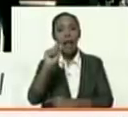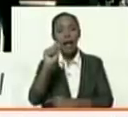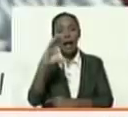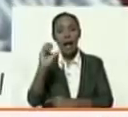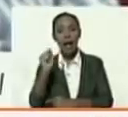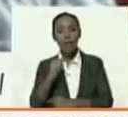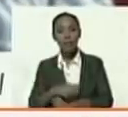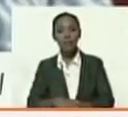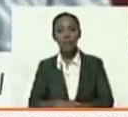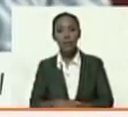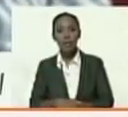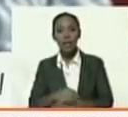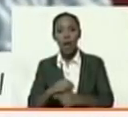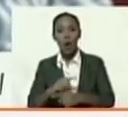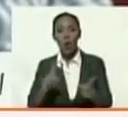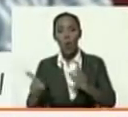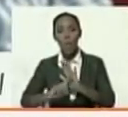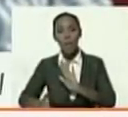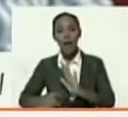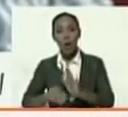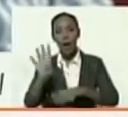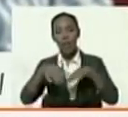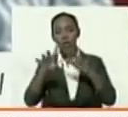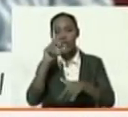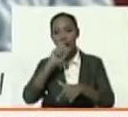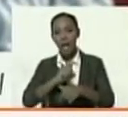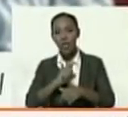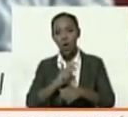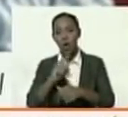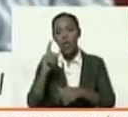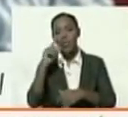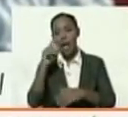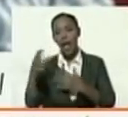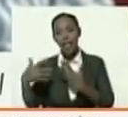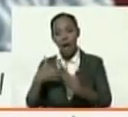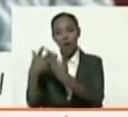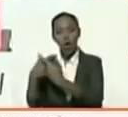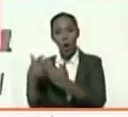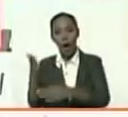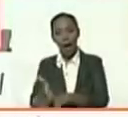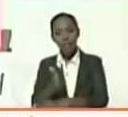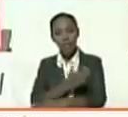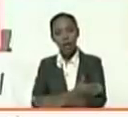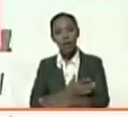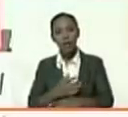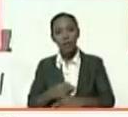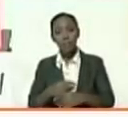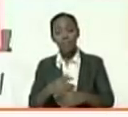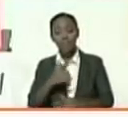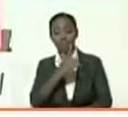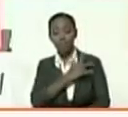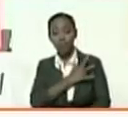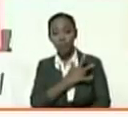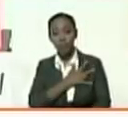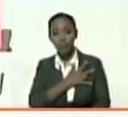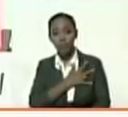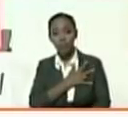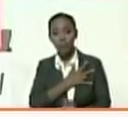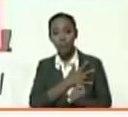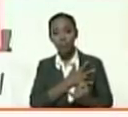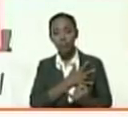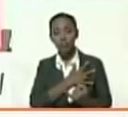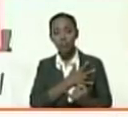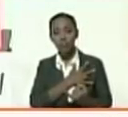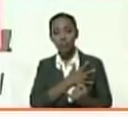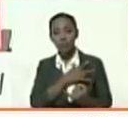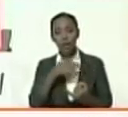años de la derrota del ALCA de Estados Unidos ante Lula, presidente